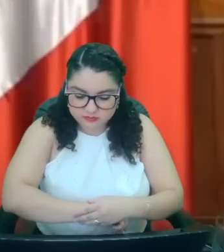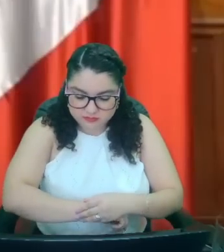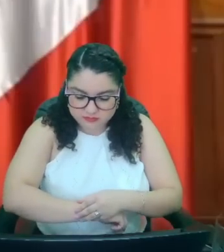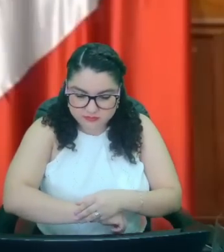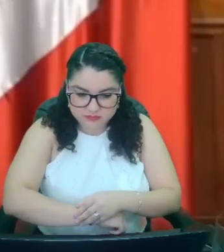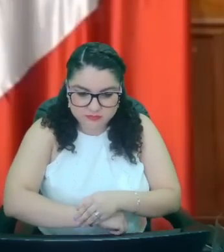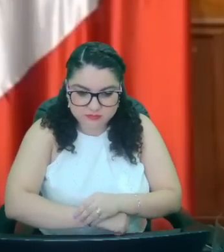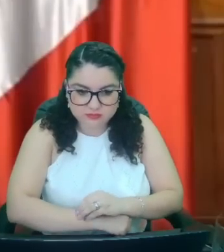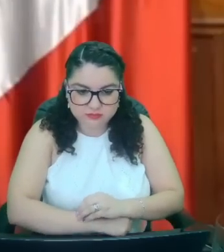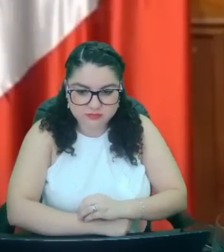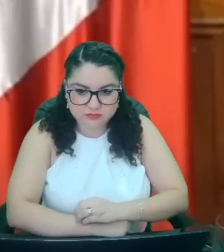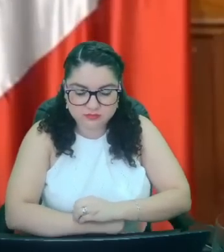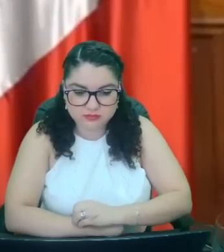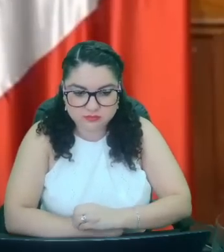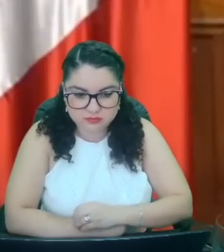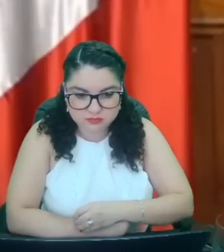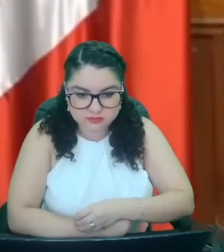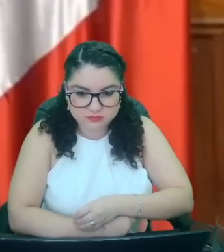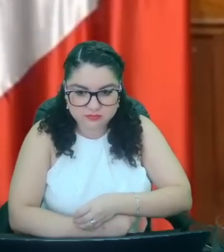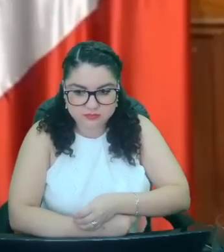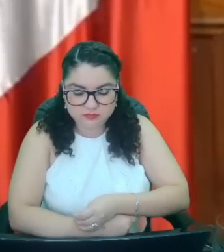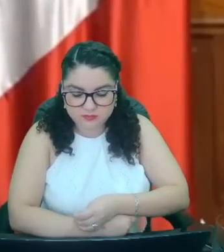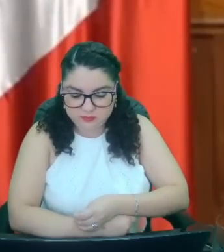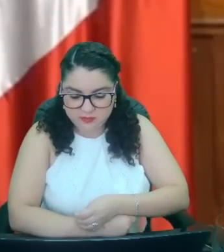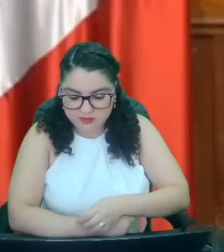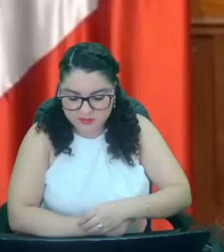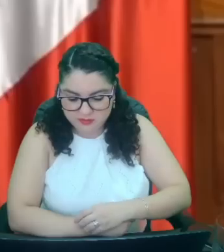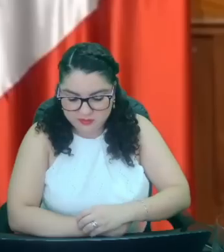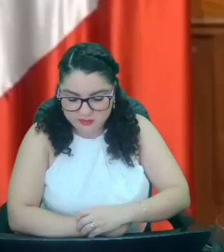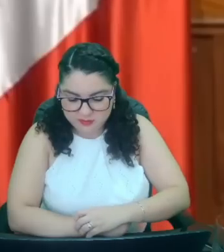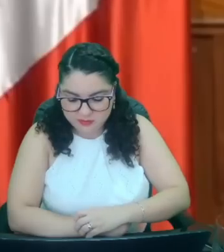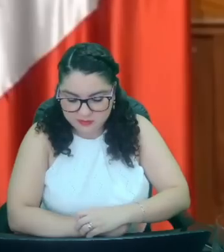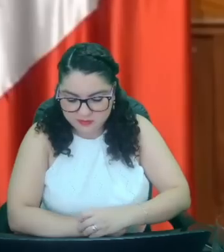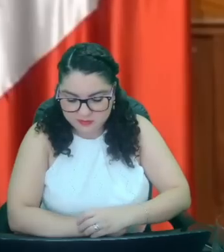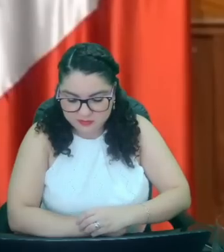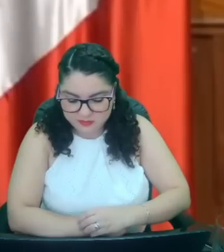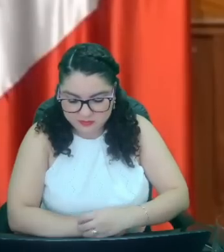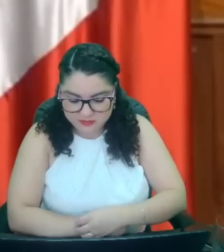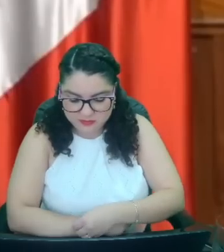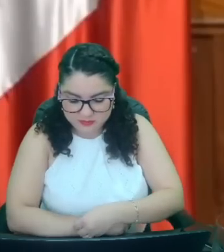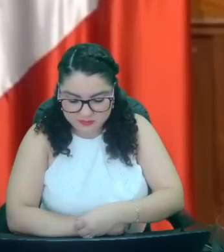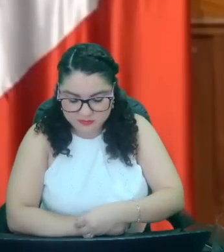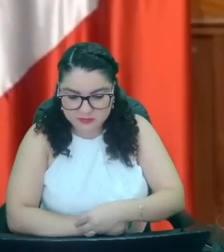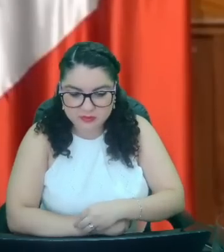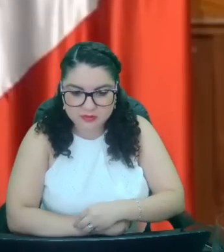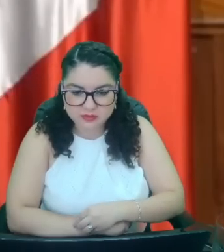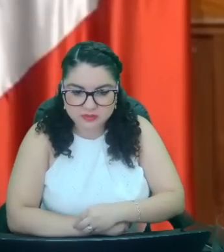Vuelvo a preguntar, ¿por qué no le han preguntado?